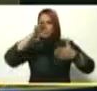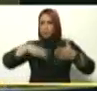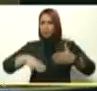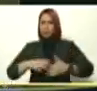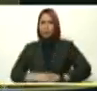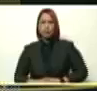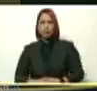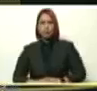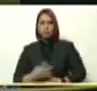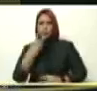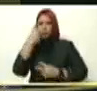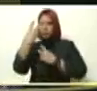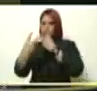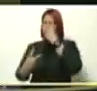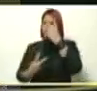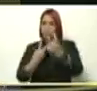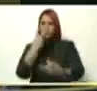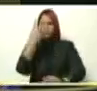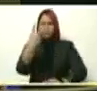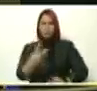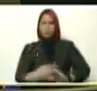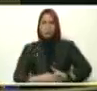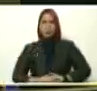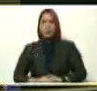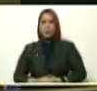El Paseo Colón.